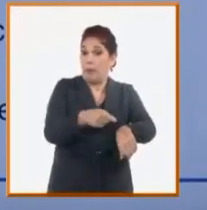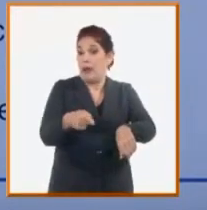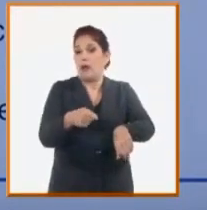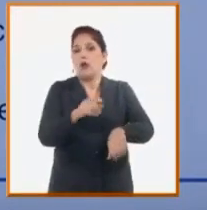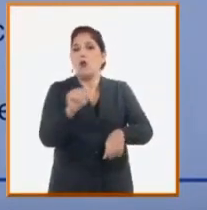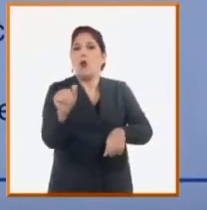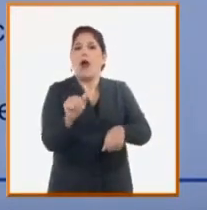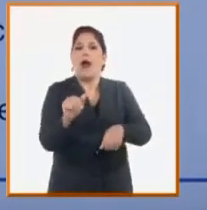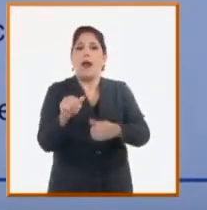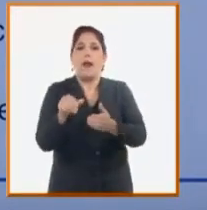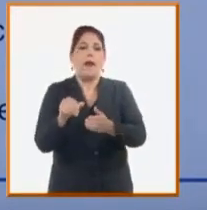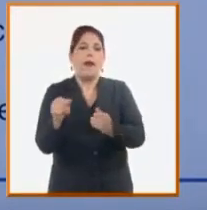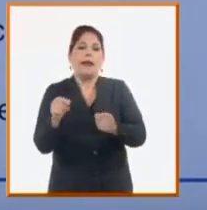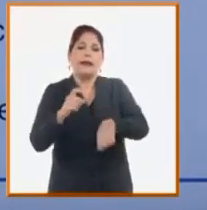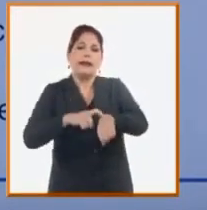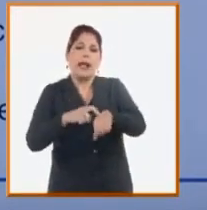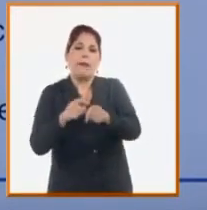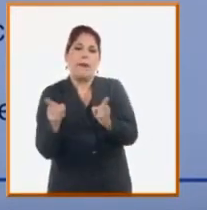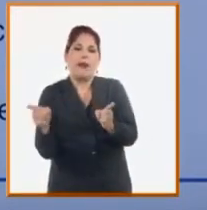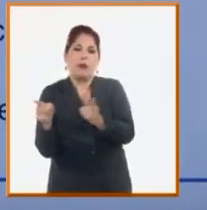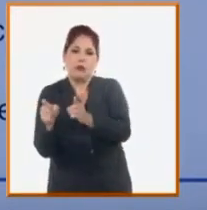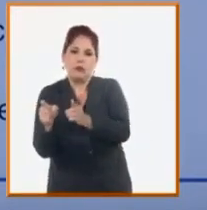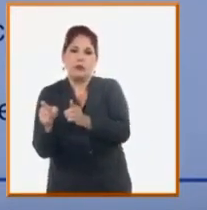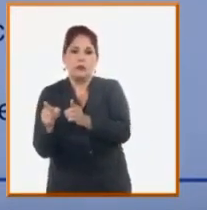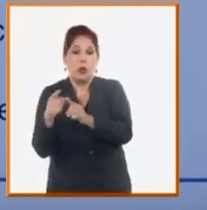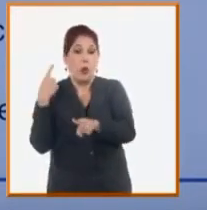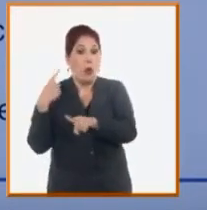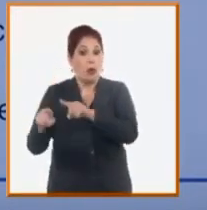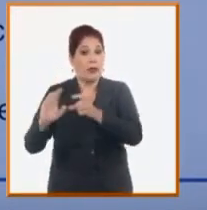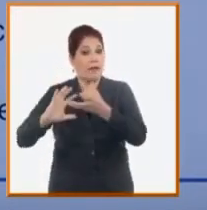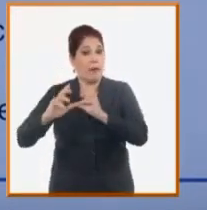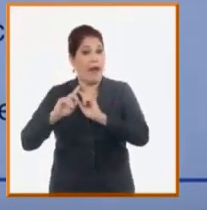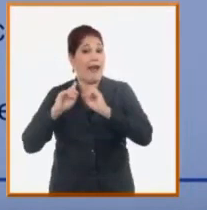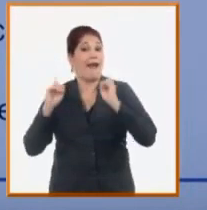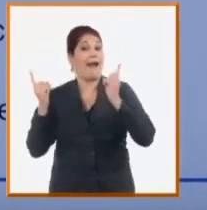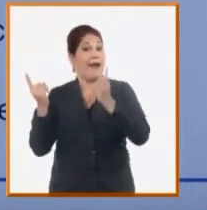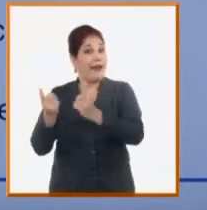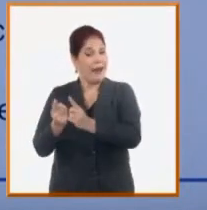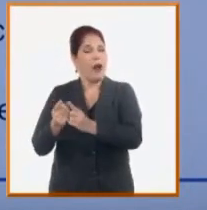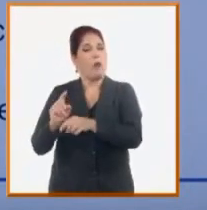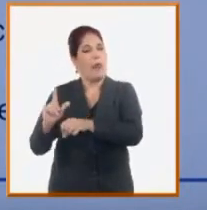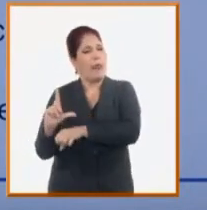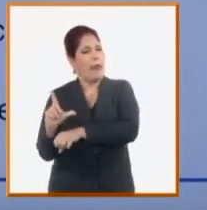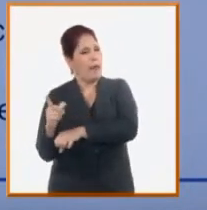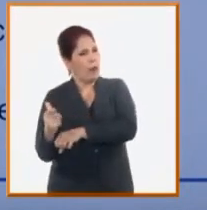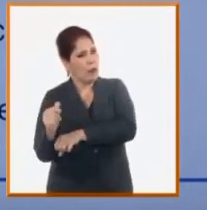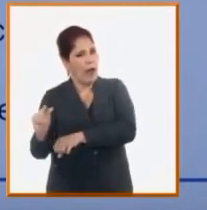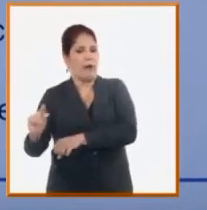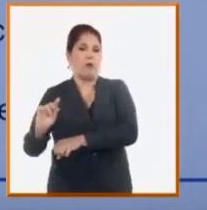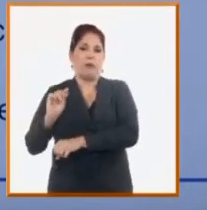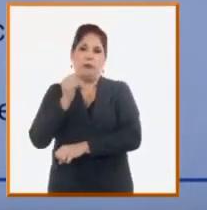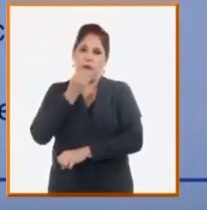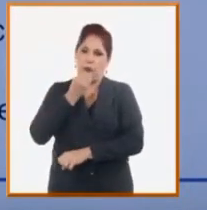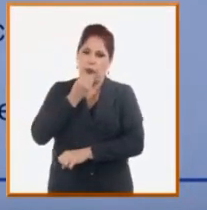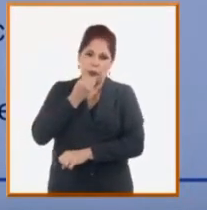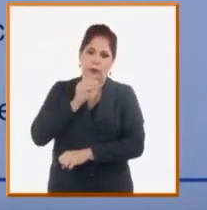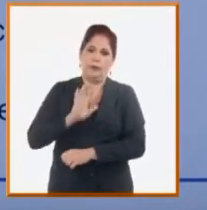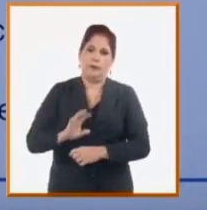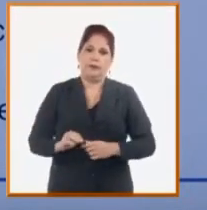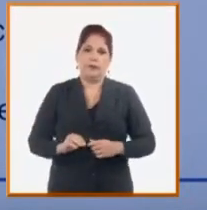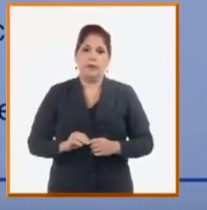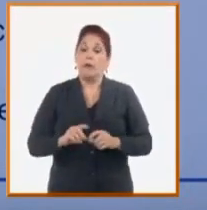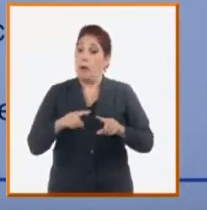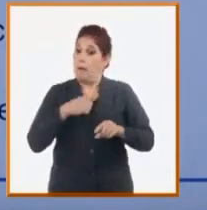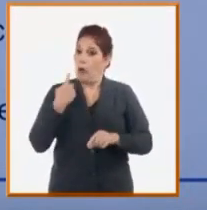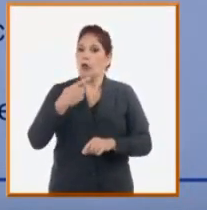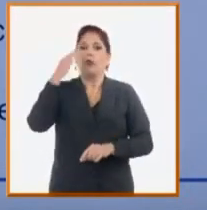corto plazo, y cuestiones que son de tipo más general, más objetiva, que en definitiva son las que deben perdurar en el tiempo, pero